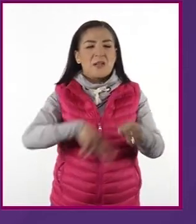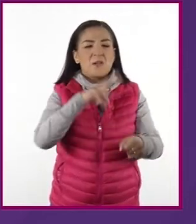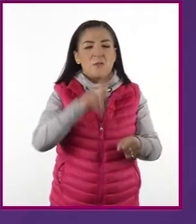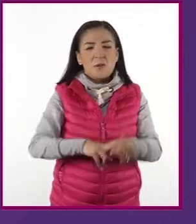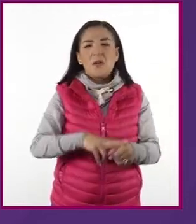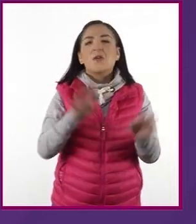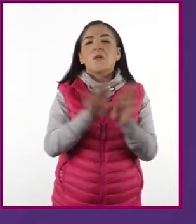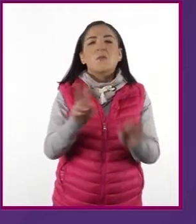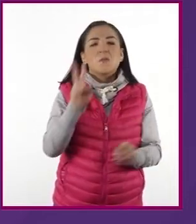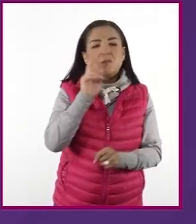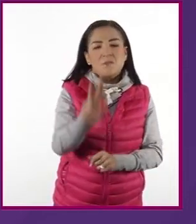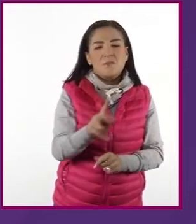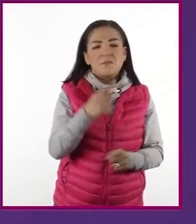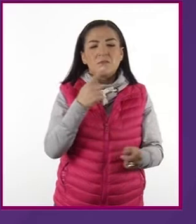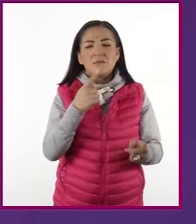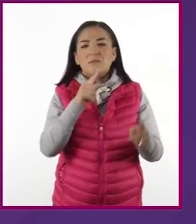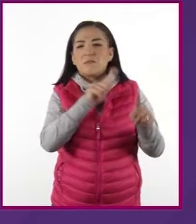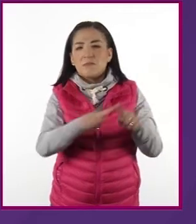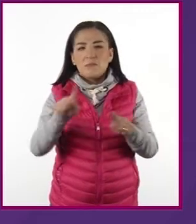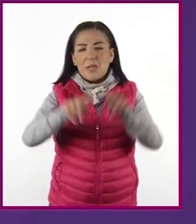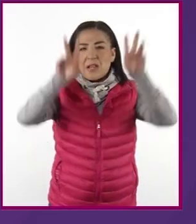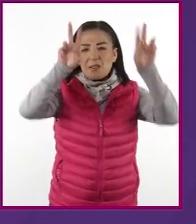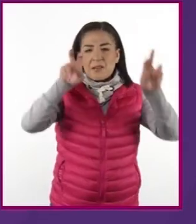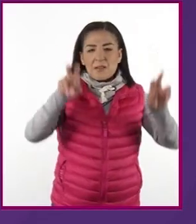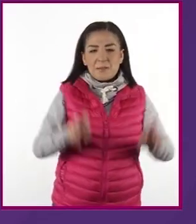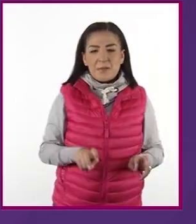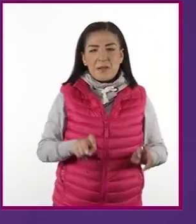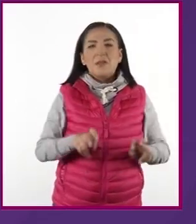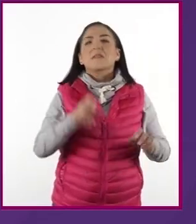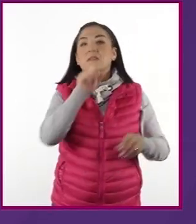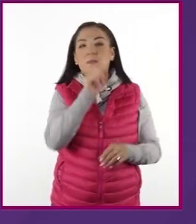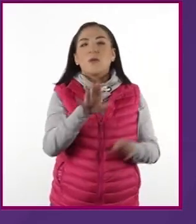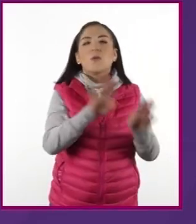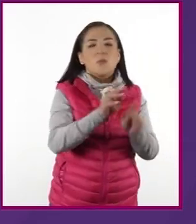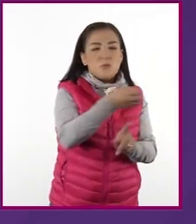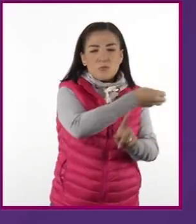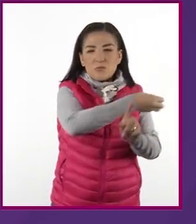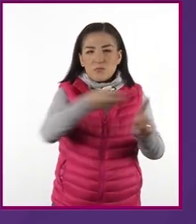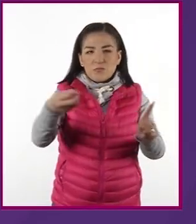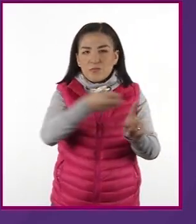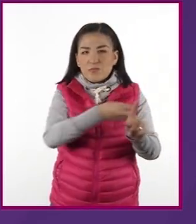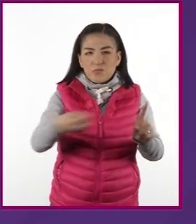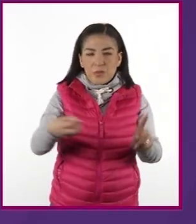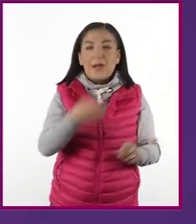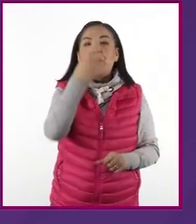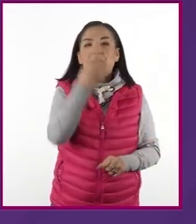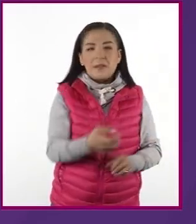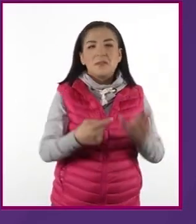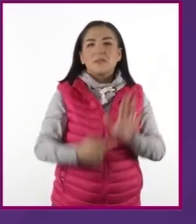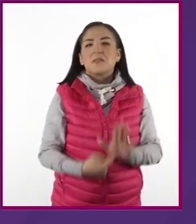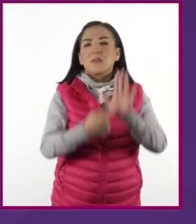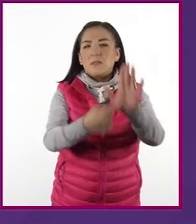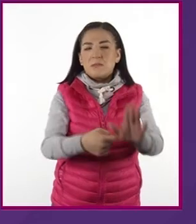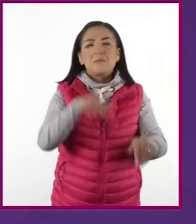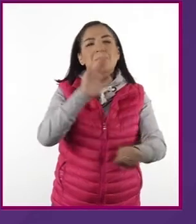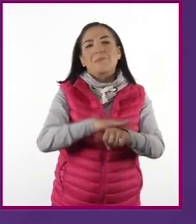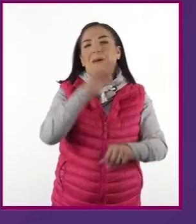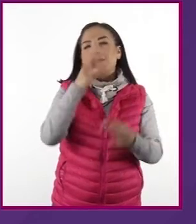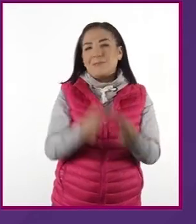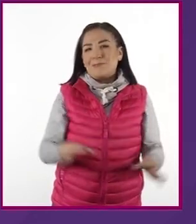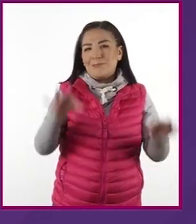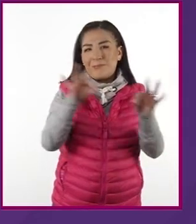variedad temática y estilística, lo cual demuestra la riqueza de esta escritura